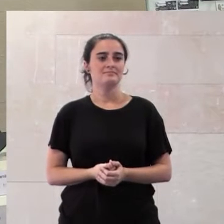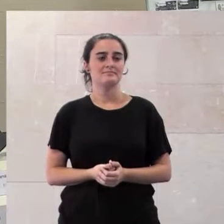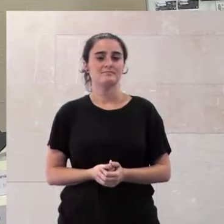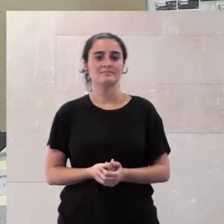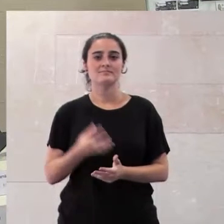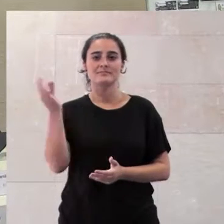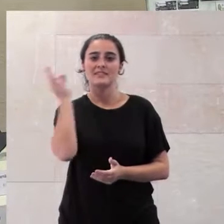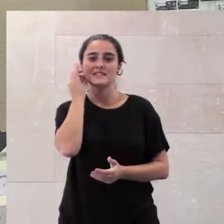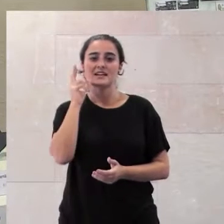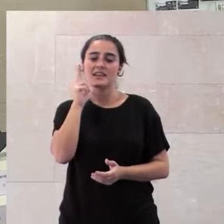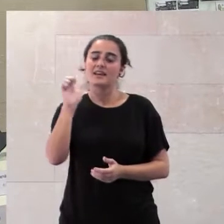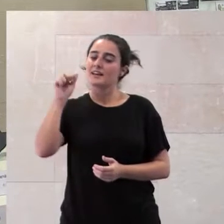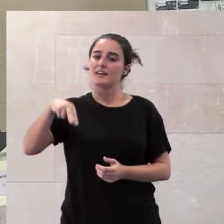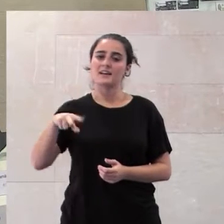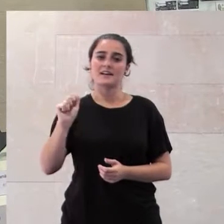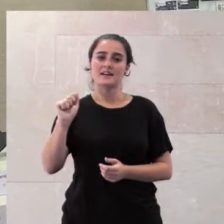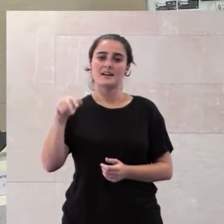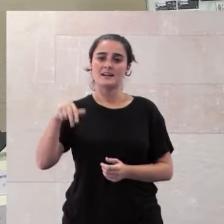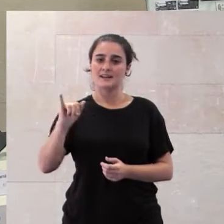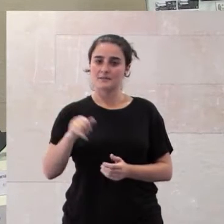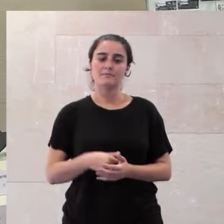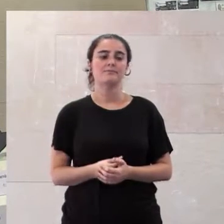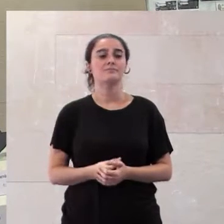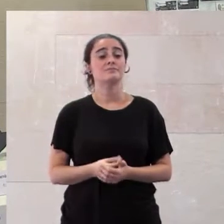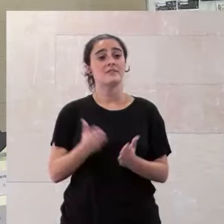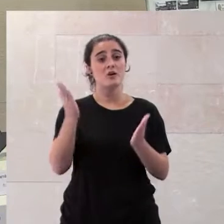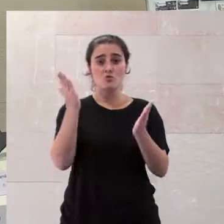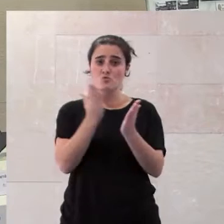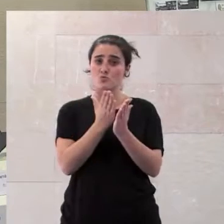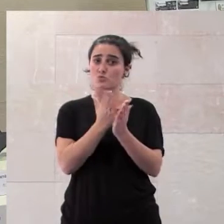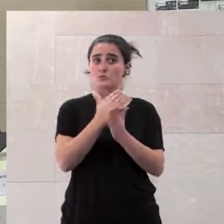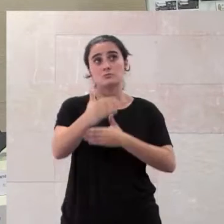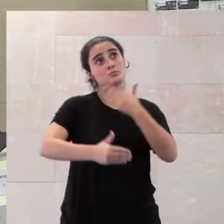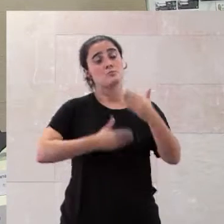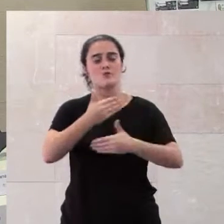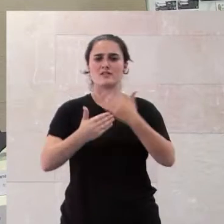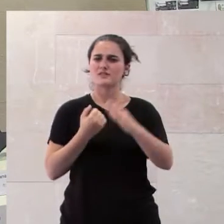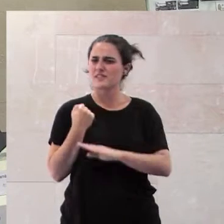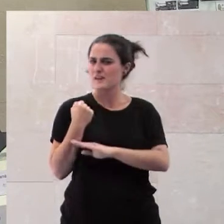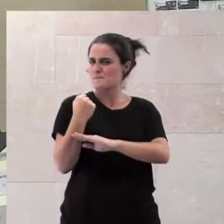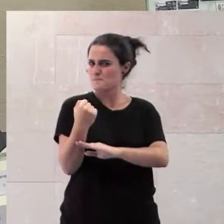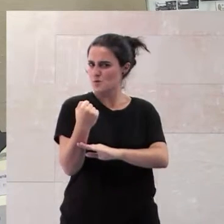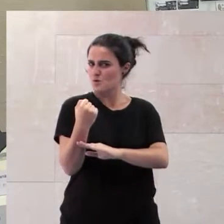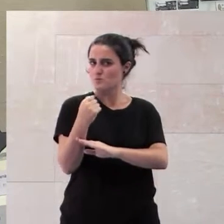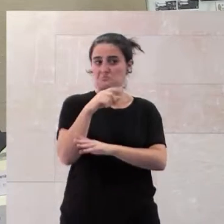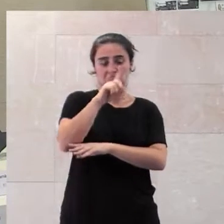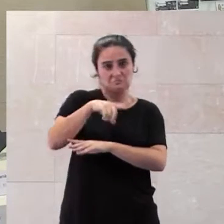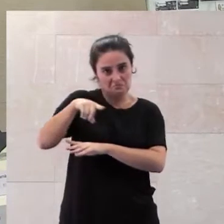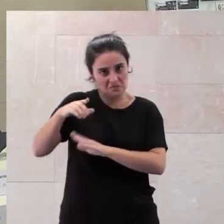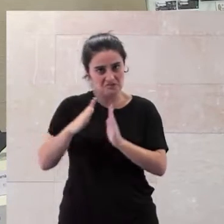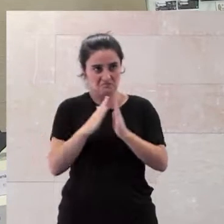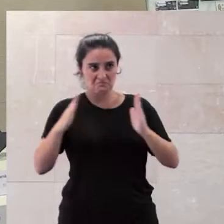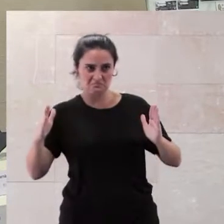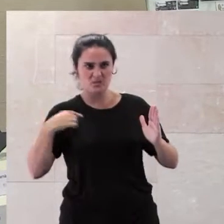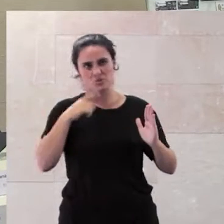La chavala de Hernani estuvo en uno de estos procesos de apoyo durante unos meses o más